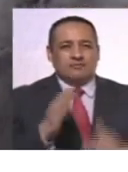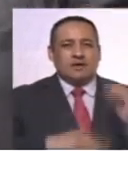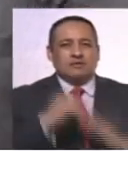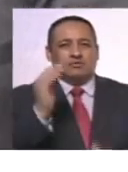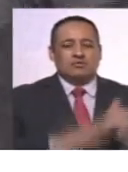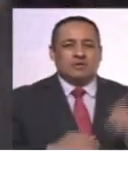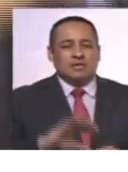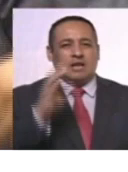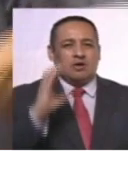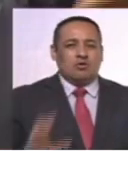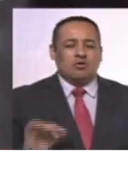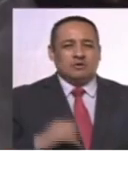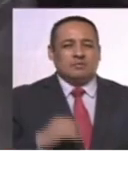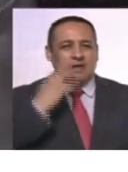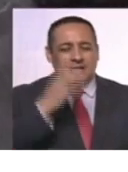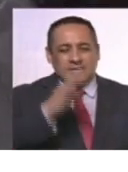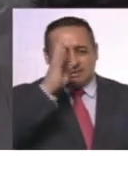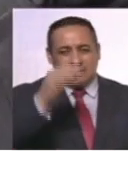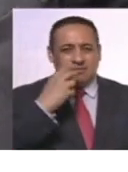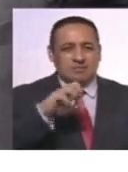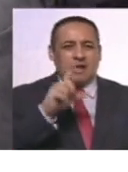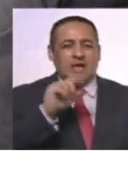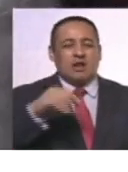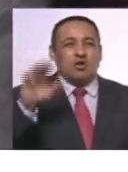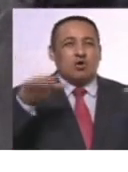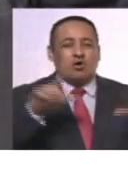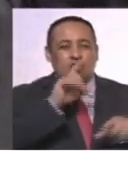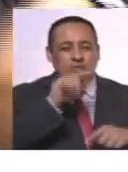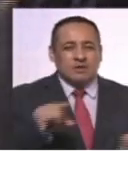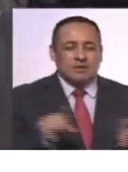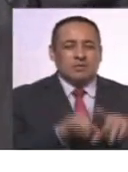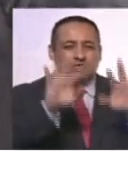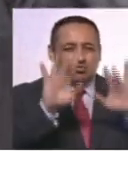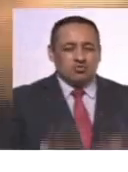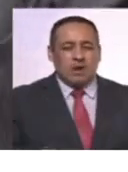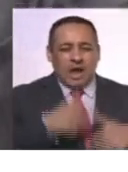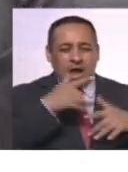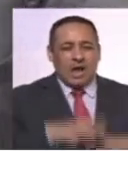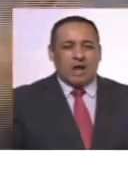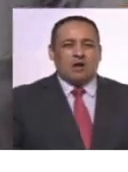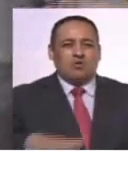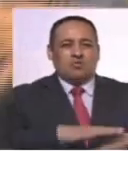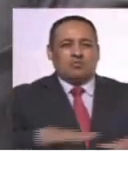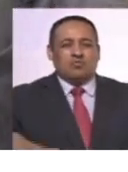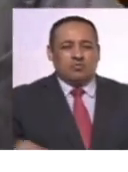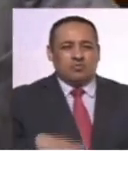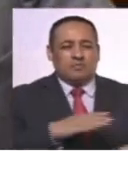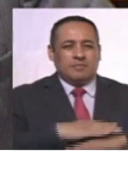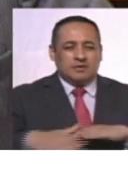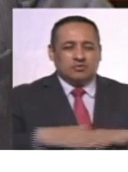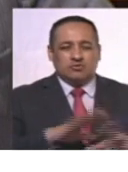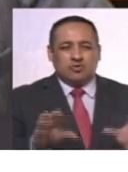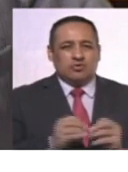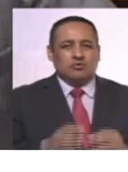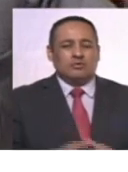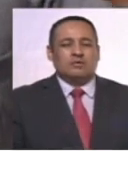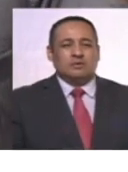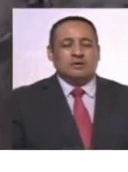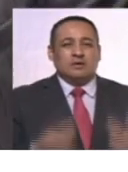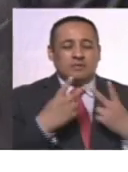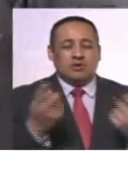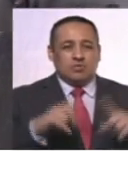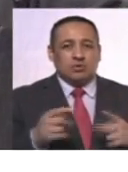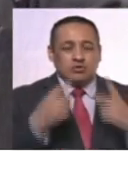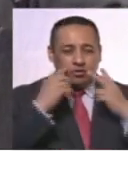de la costa para la sierra, donde se han llenado palomas, la lluvia ha venido y ha inundado pisos de parquet, de todo ha pasado. Es que eso cuando